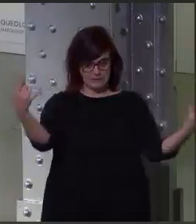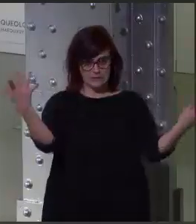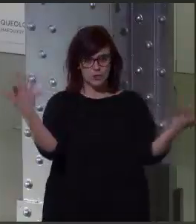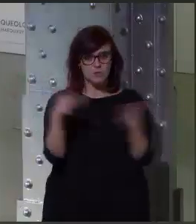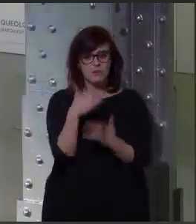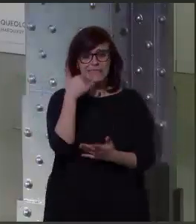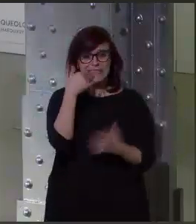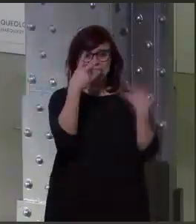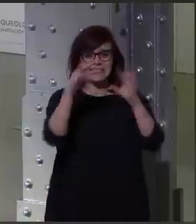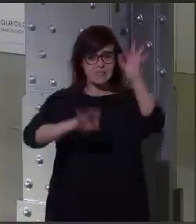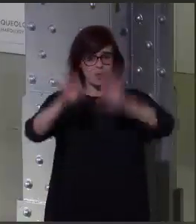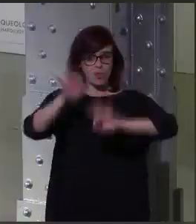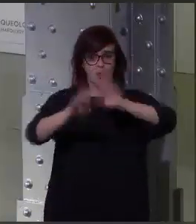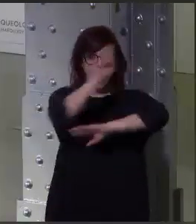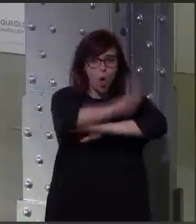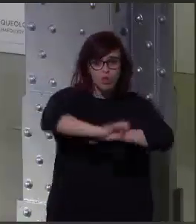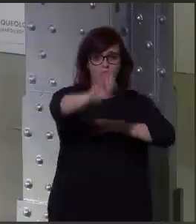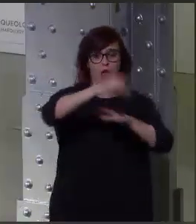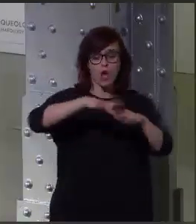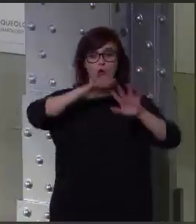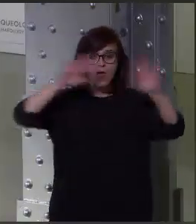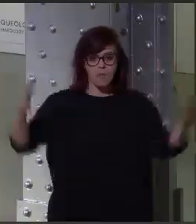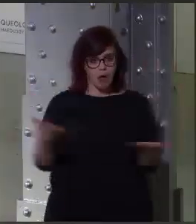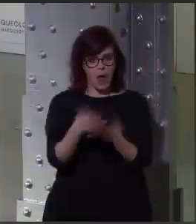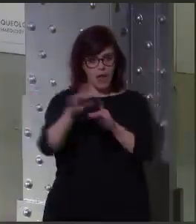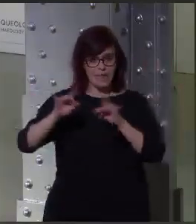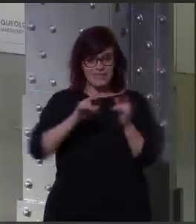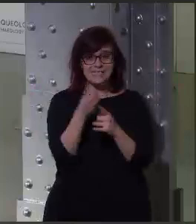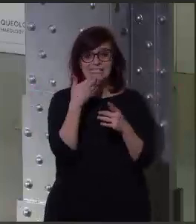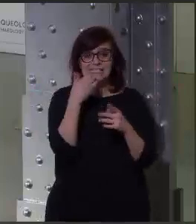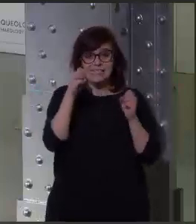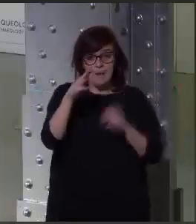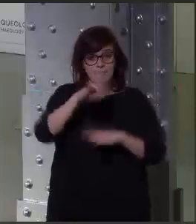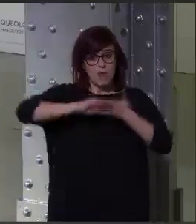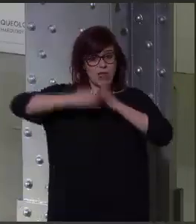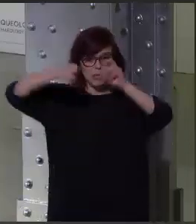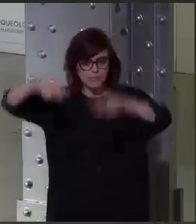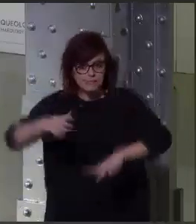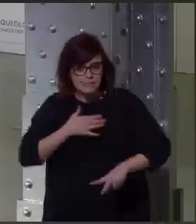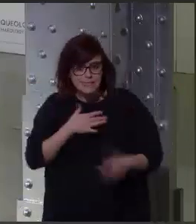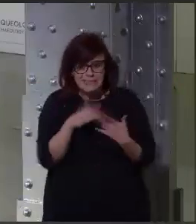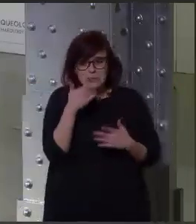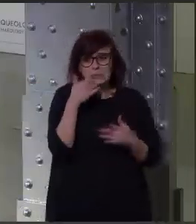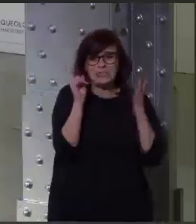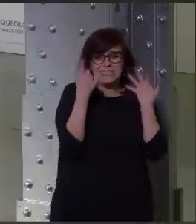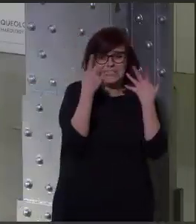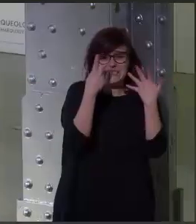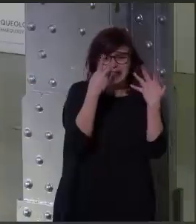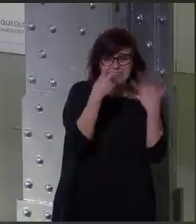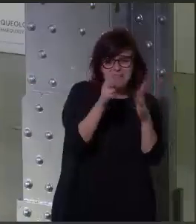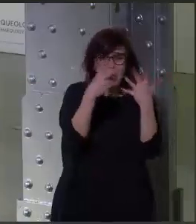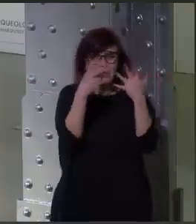del 70% del océano protegido que hay en el planeta. Sin Pristine Seas tendríamos casi un